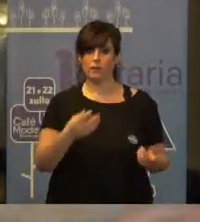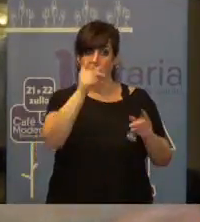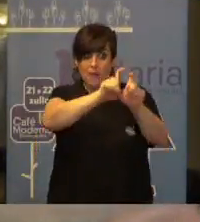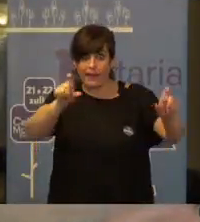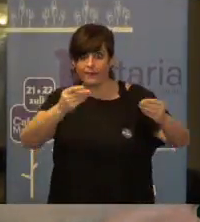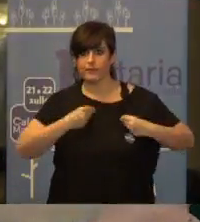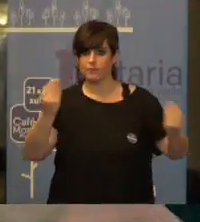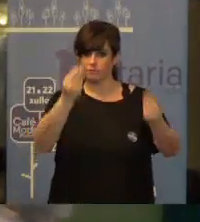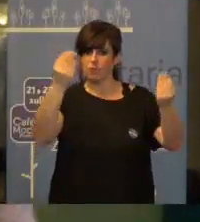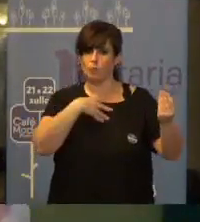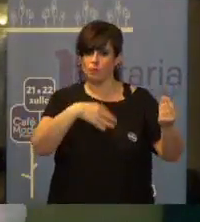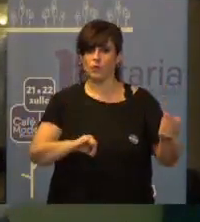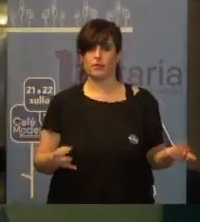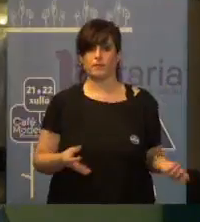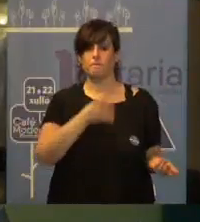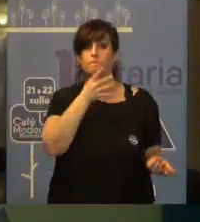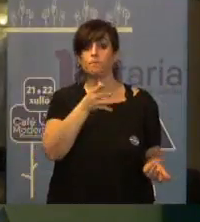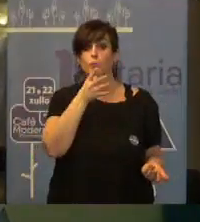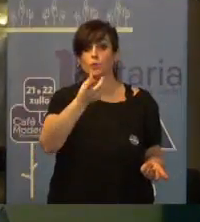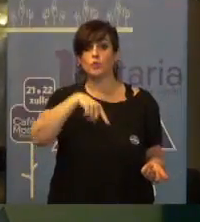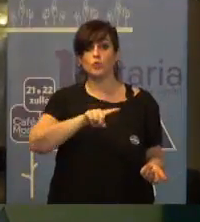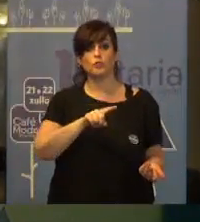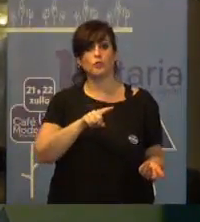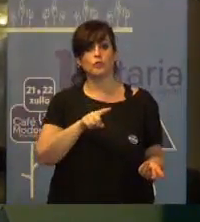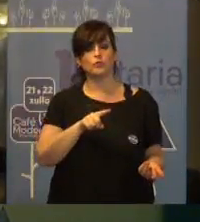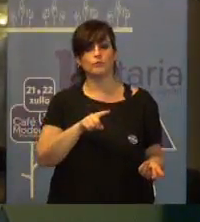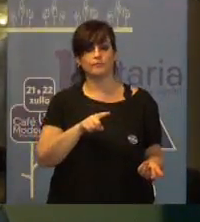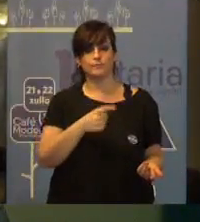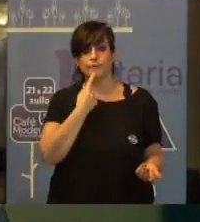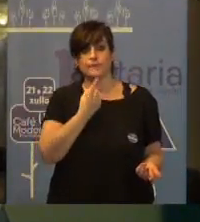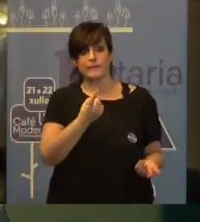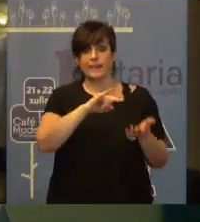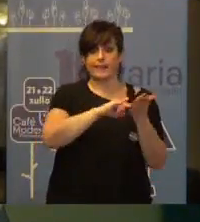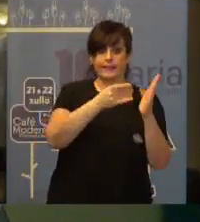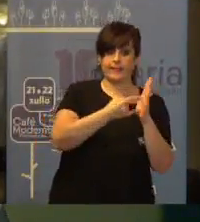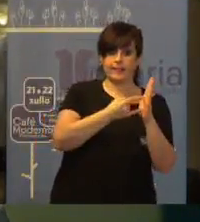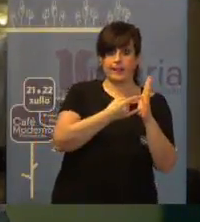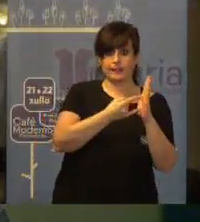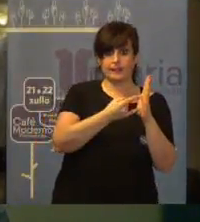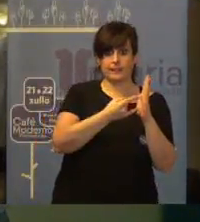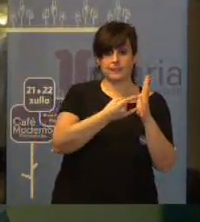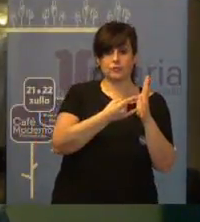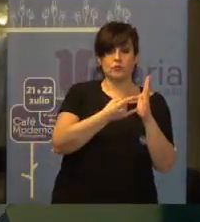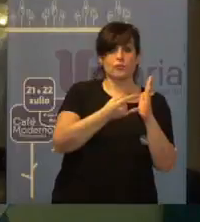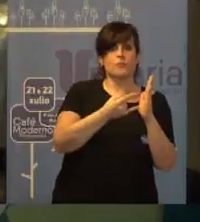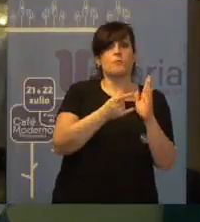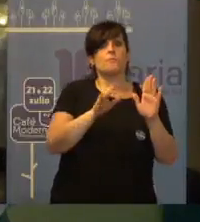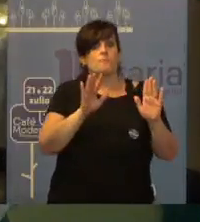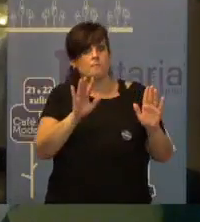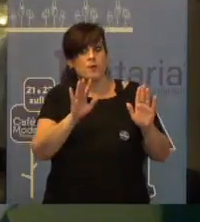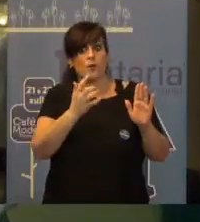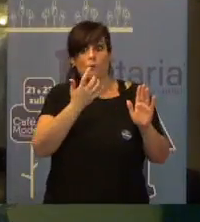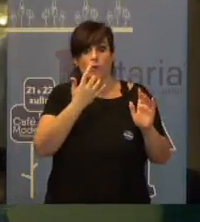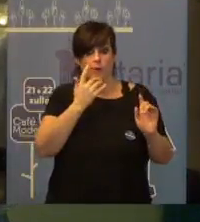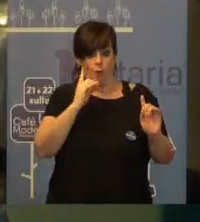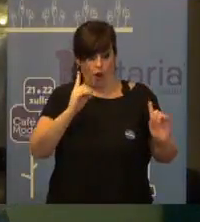mellor. E para eso, digamos que hai que utilizar as tácticas e non involucrarse nelas de maneira